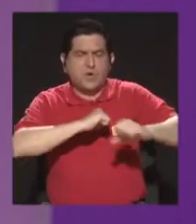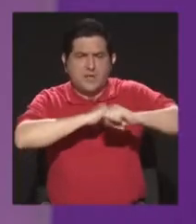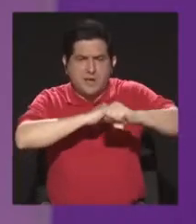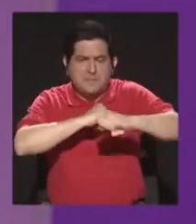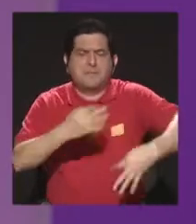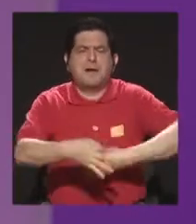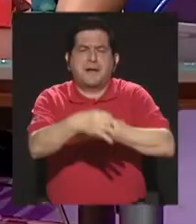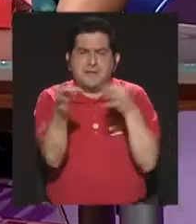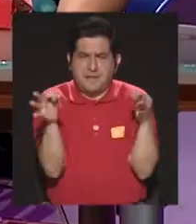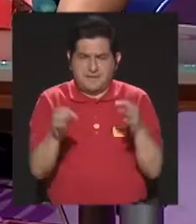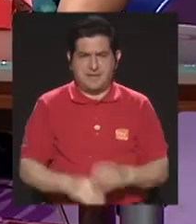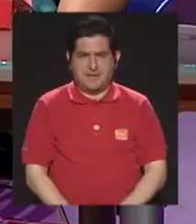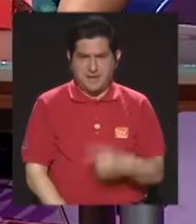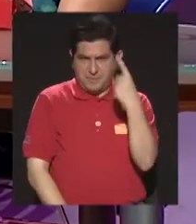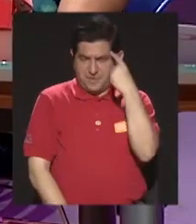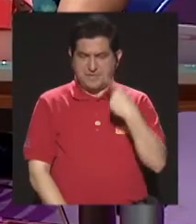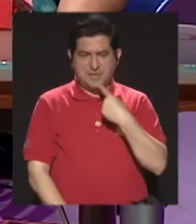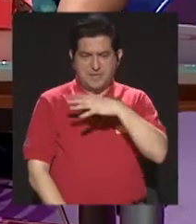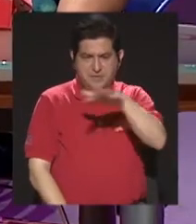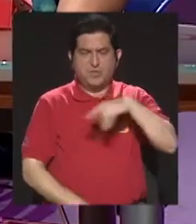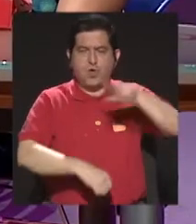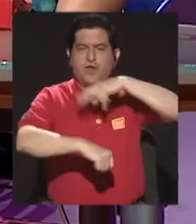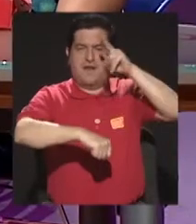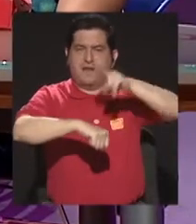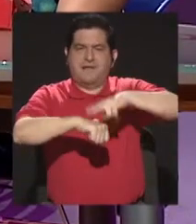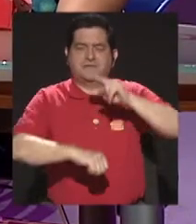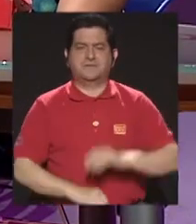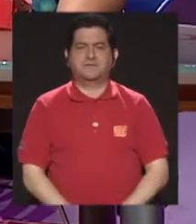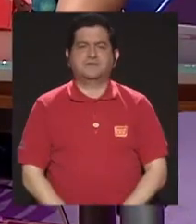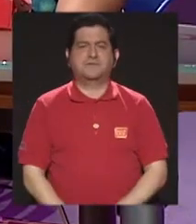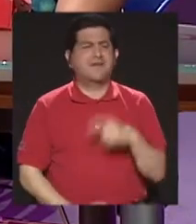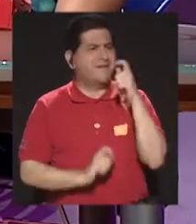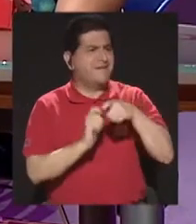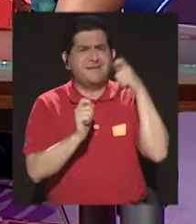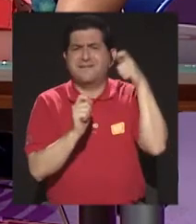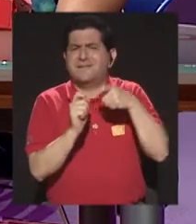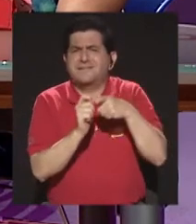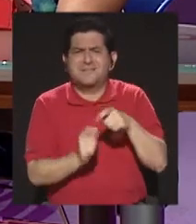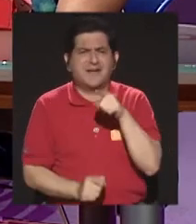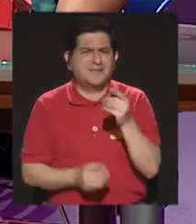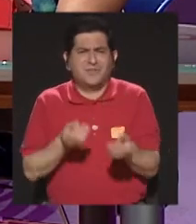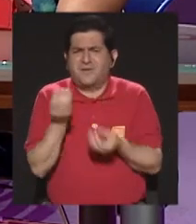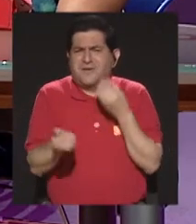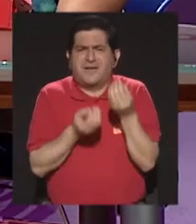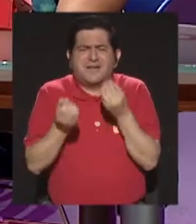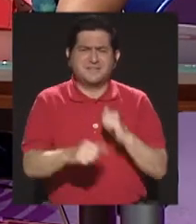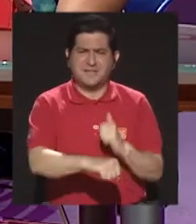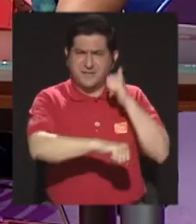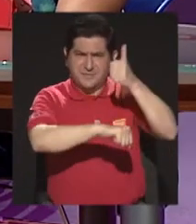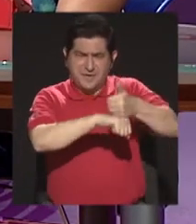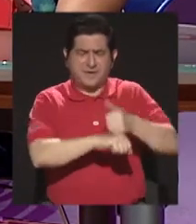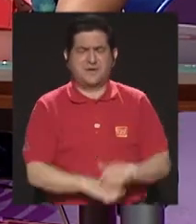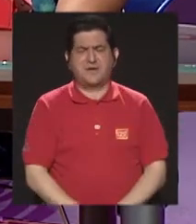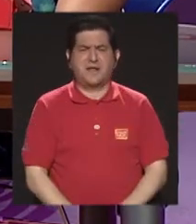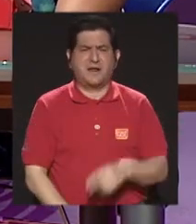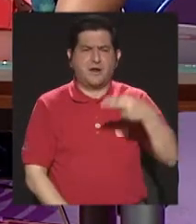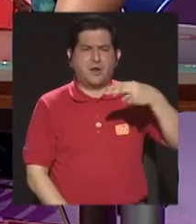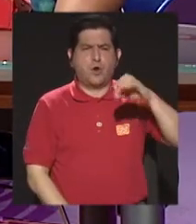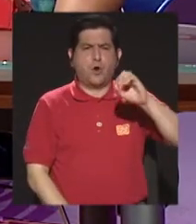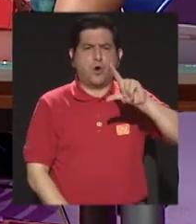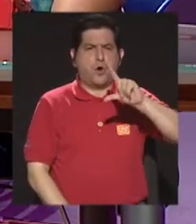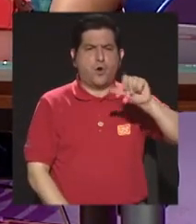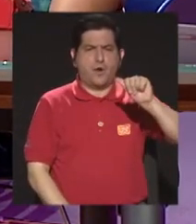talleres, orientadas a nuestra realidad nacional. ¿Y qué fue exactamente lo que hicieron para crear Holabac Costa